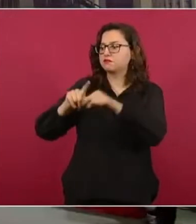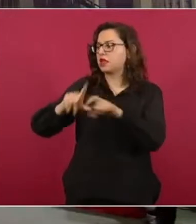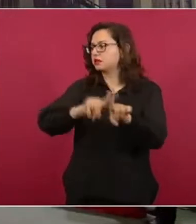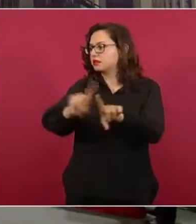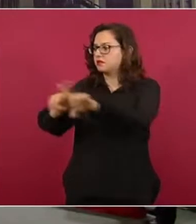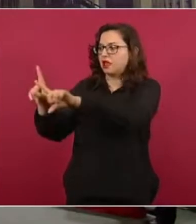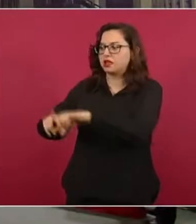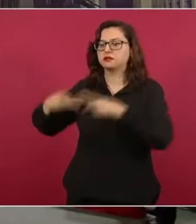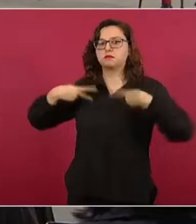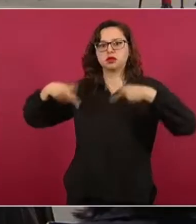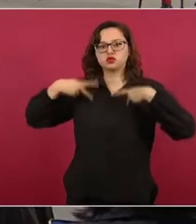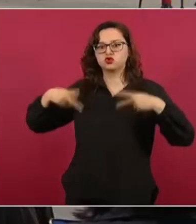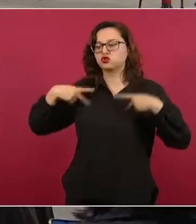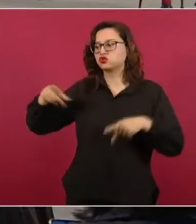en